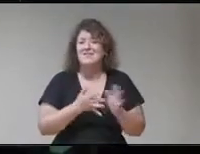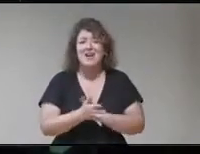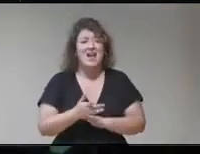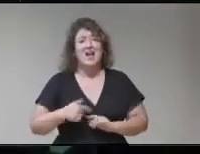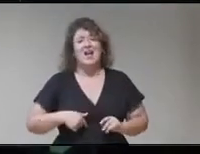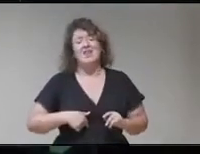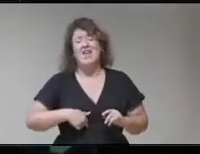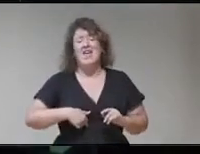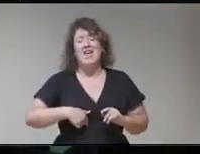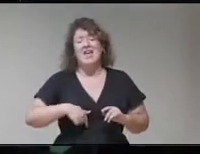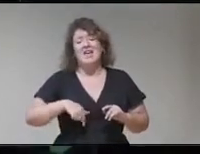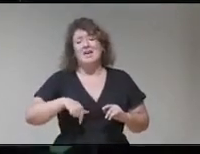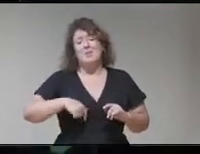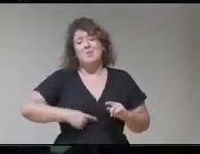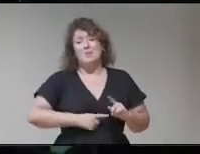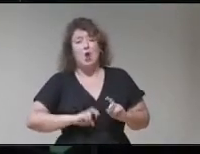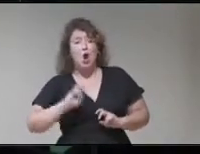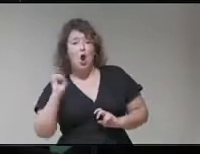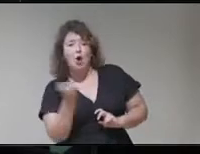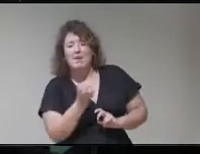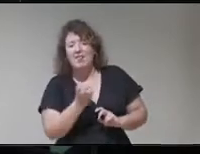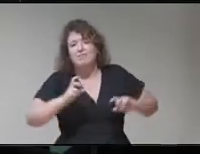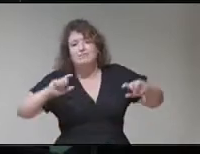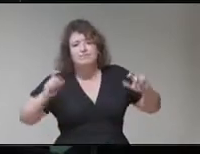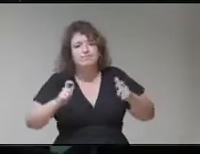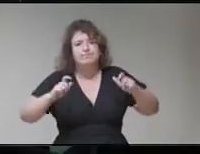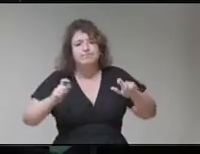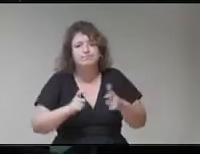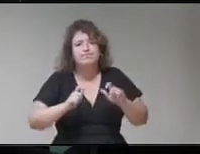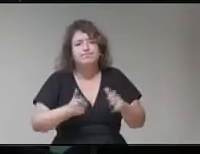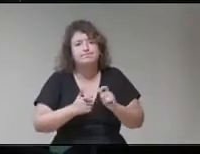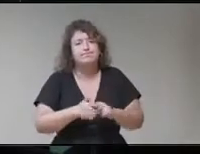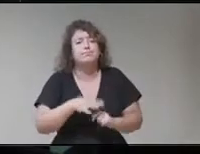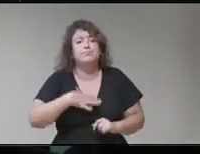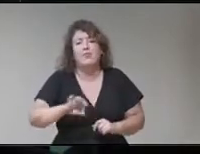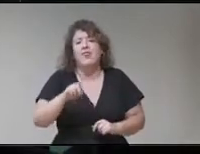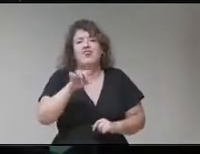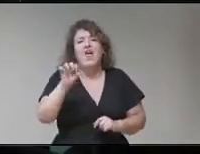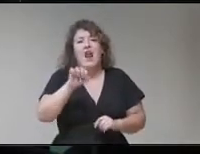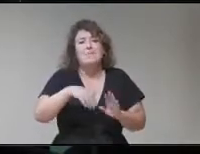de la complejidad de la microbiota que probablemente tiene más de 100 años.